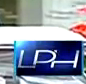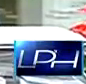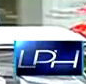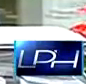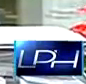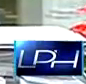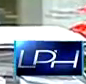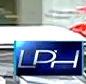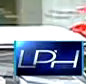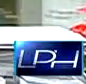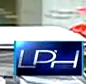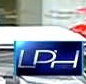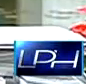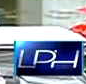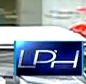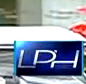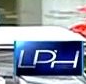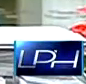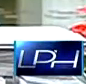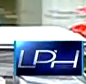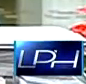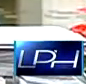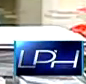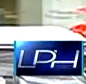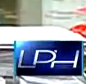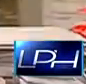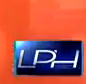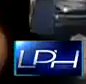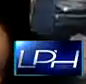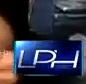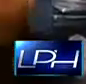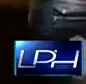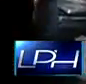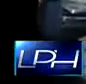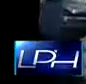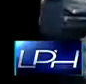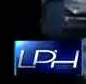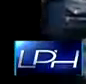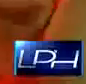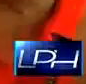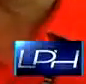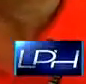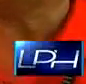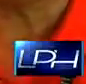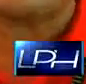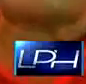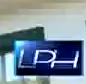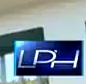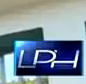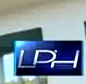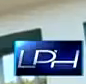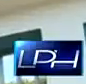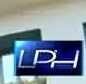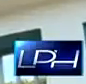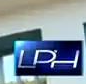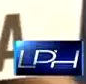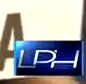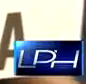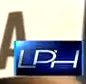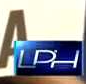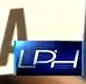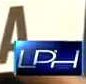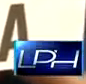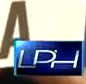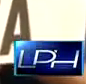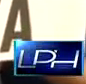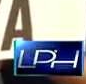Venezuela amenaza inusual y extraordinaria a la seguridad de los Estados Unidos, que Barack Obama antes del 20 de enero se